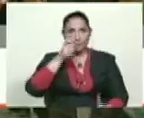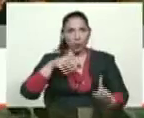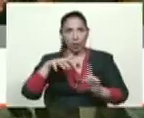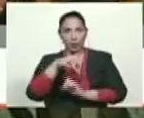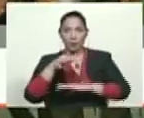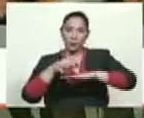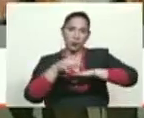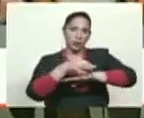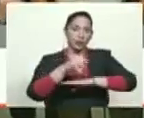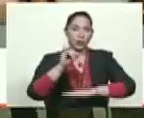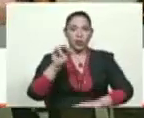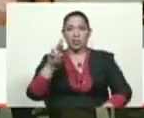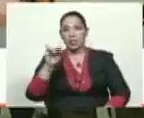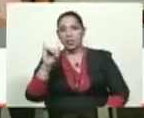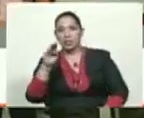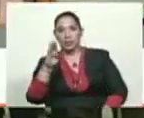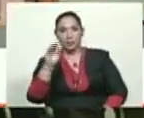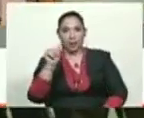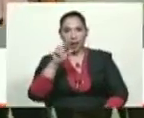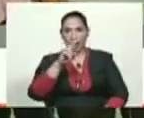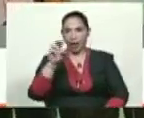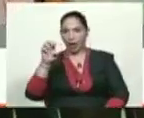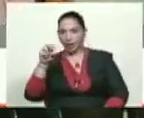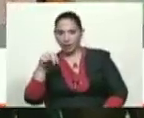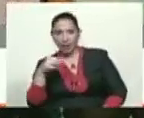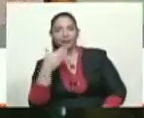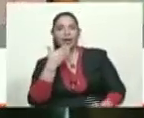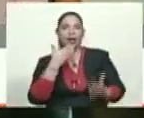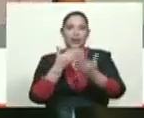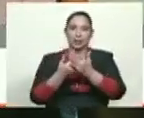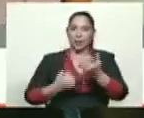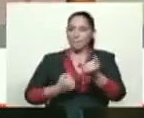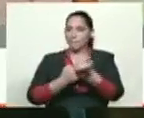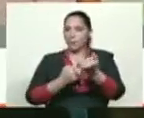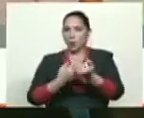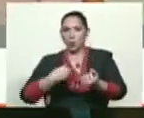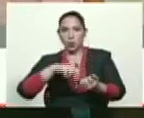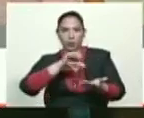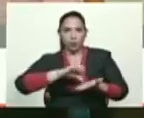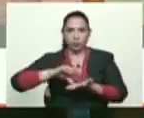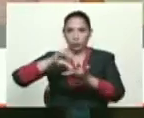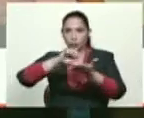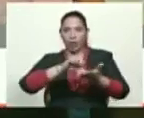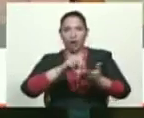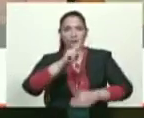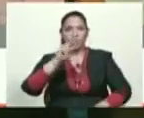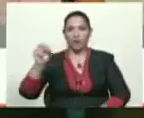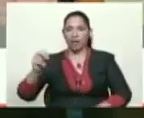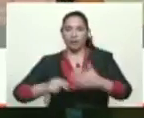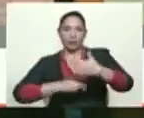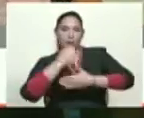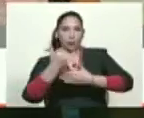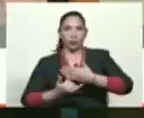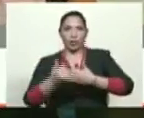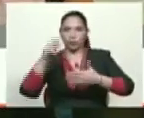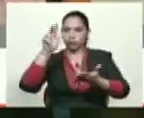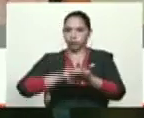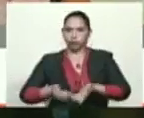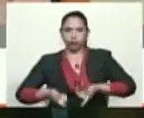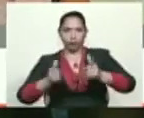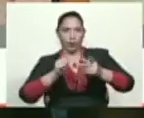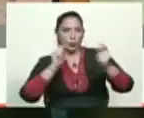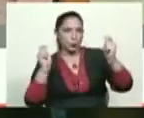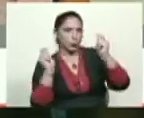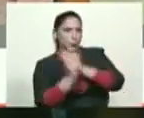agradecerle profundamente este apoyo que le está dando a nuestra ciudad 20 proyectos inicialmente han sido aprobados para transformar